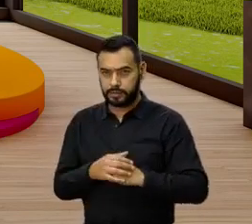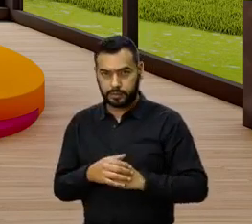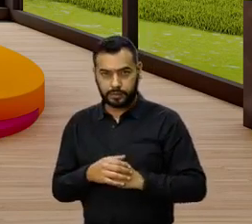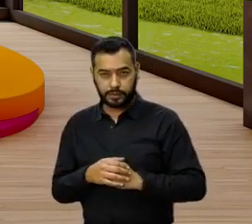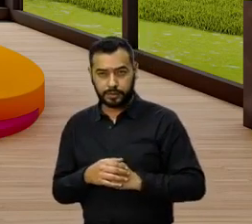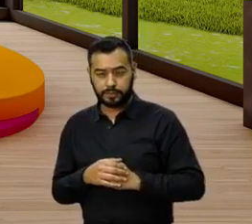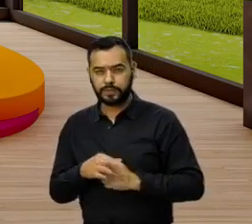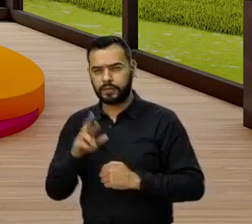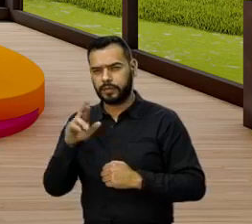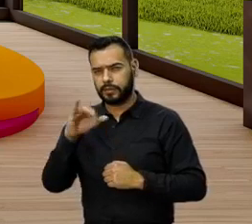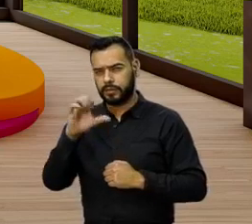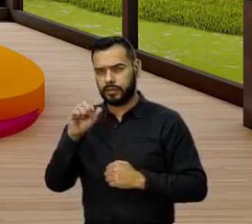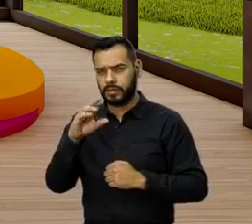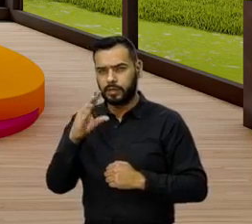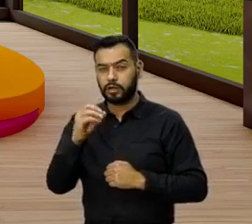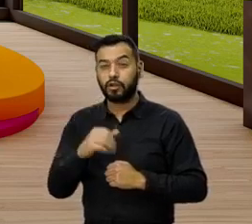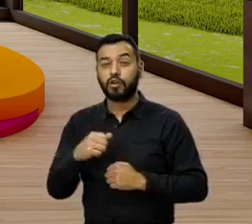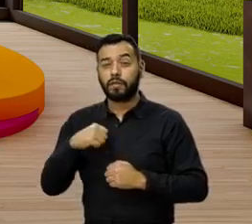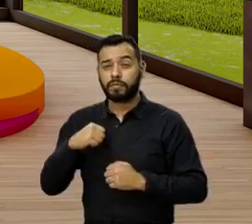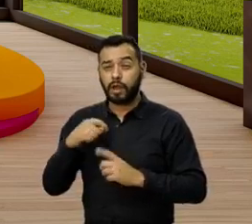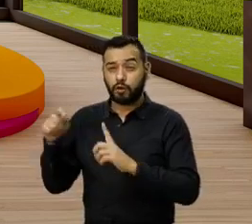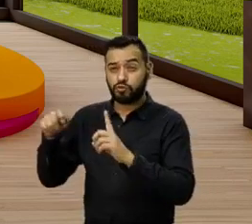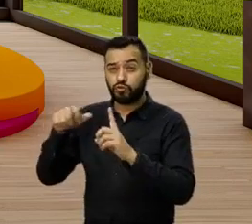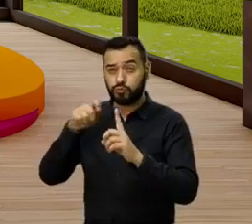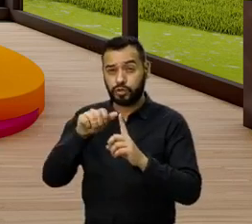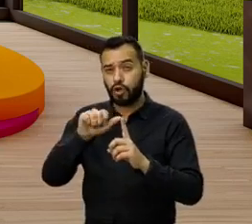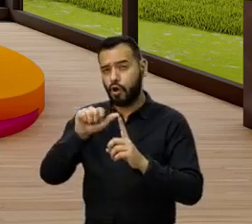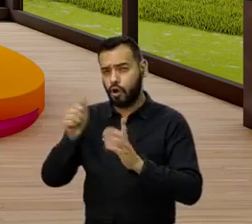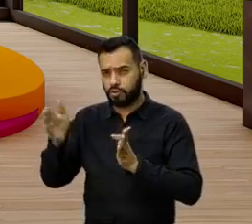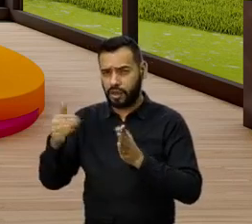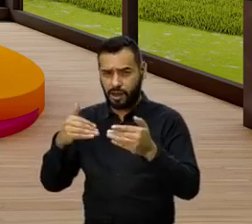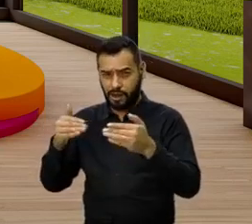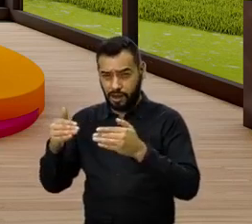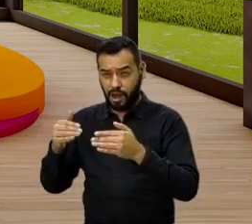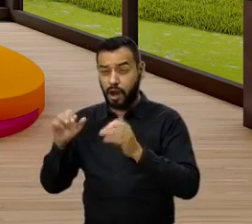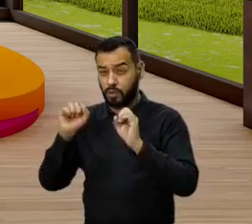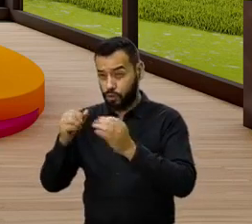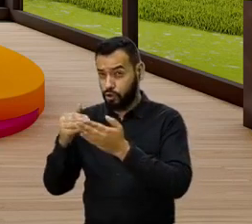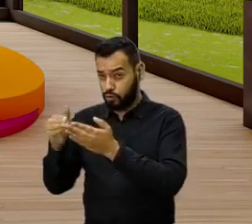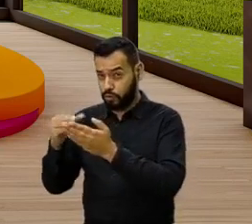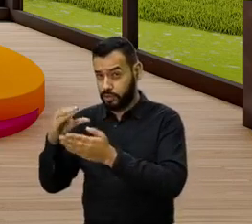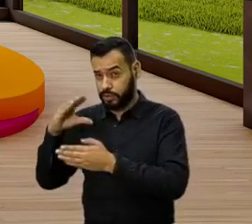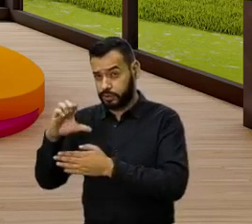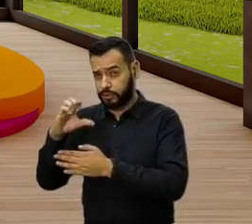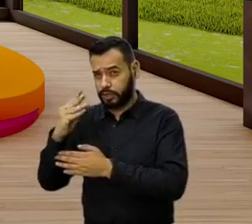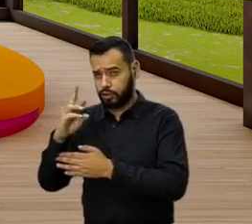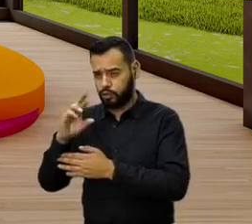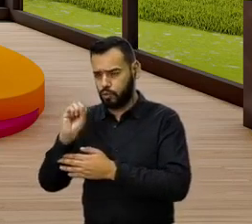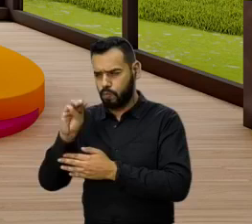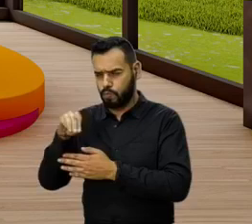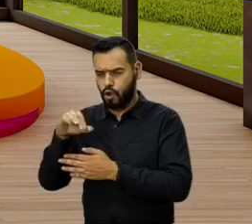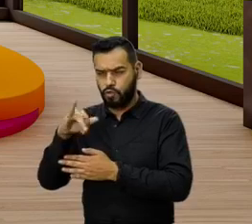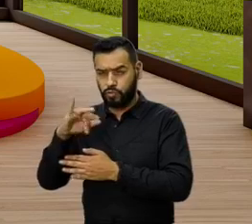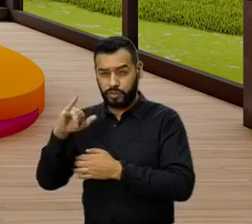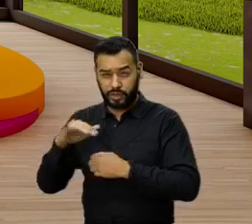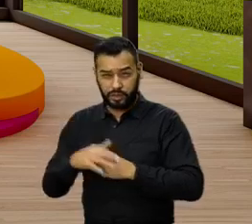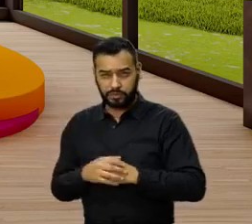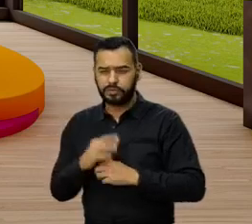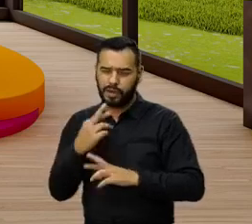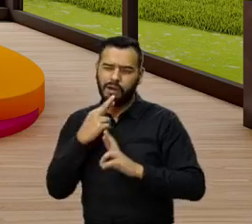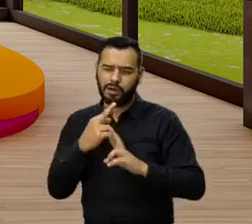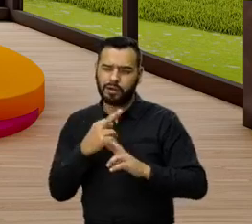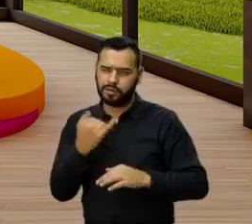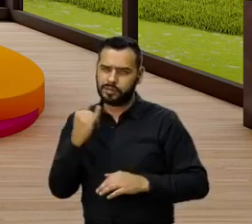ya saben ricardo en nada nos dice si tengo el subsidio de otra caja de compensación puedo comprar en cedro monte bueno ricardo ya habíamos